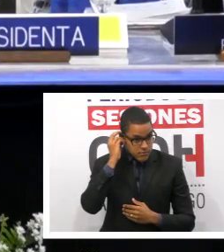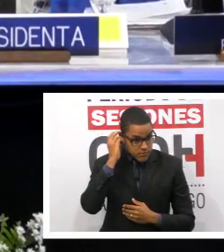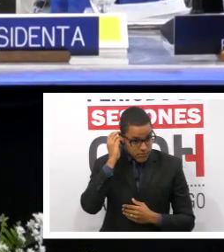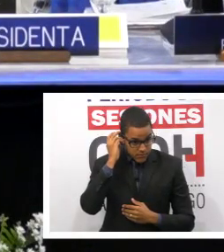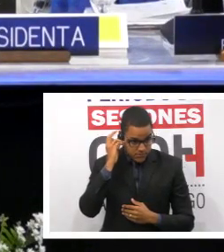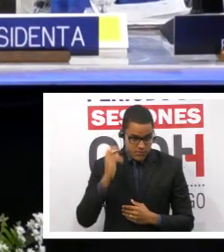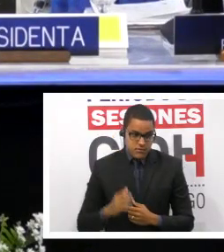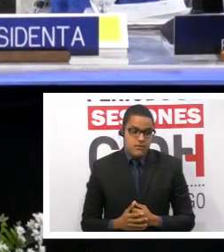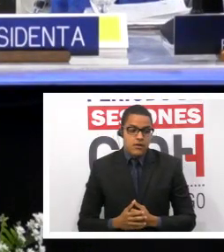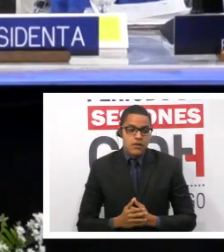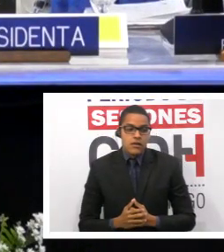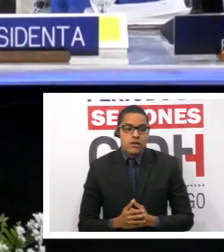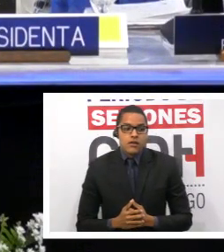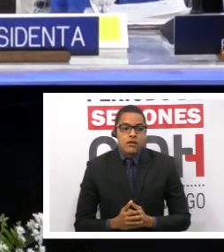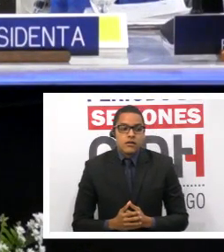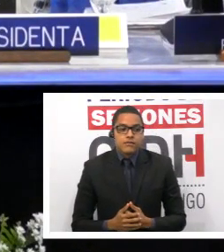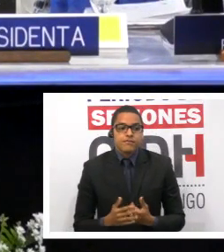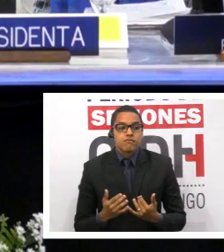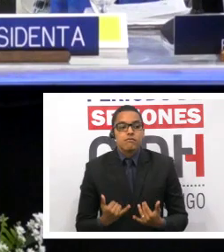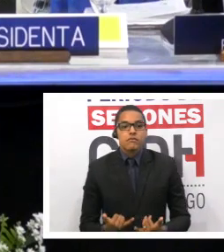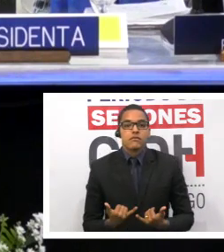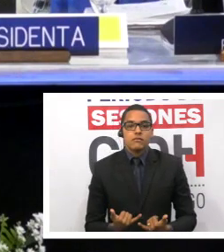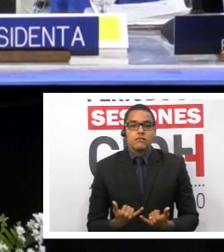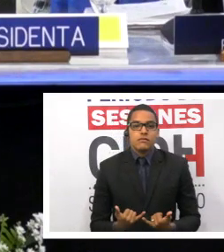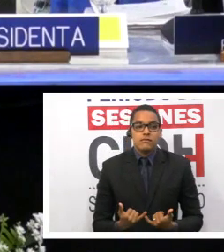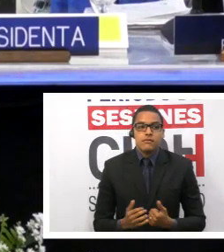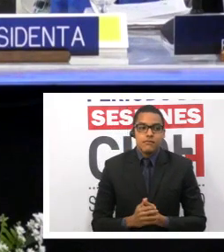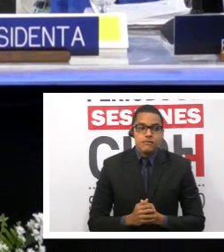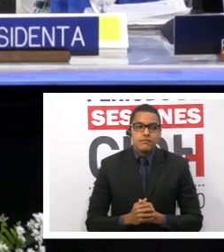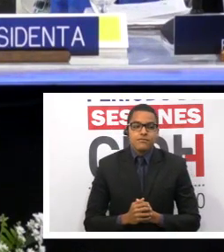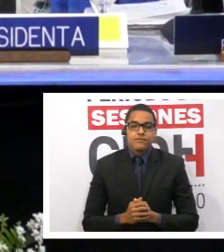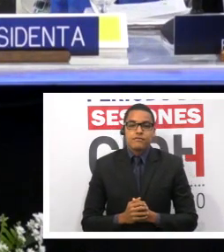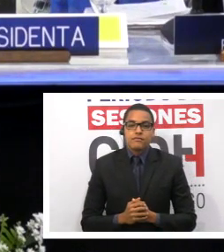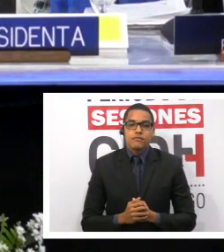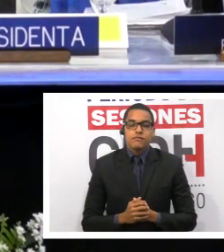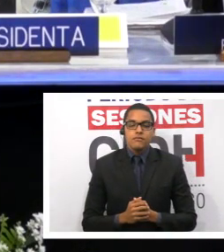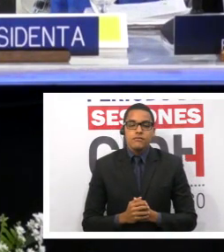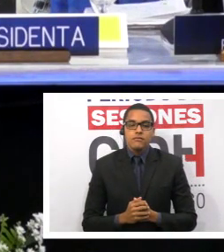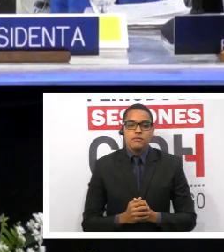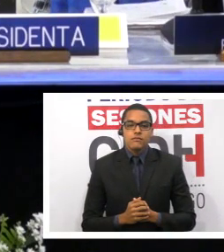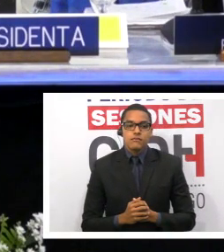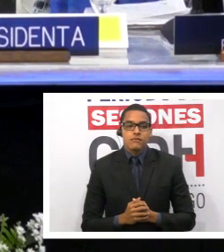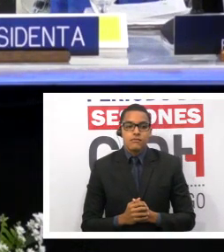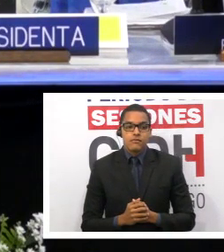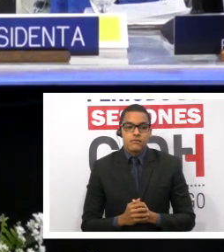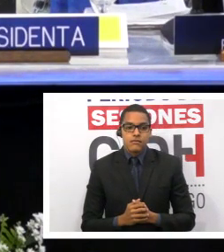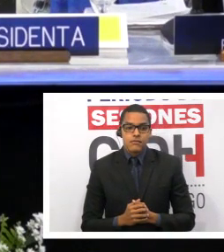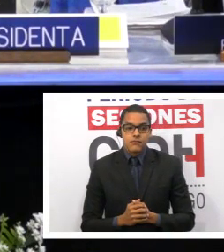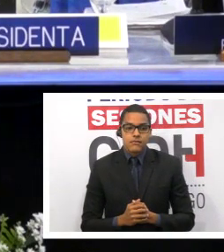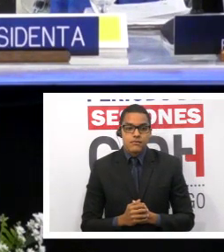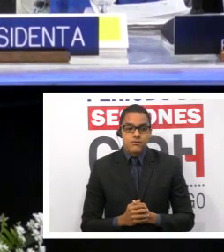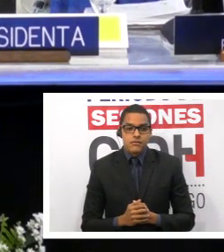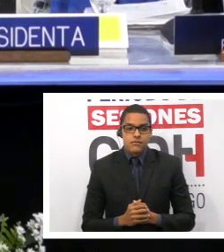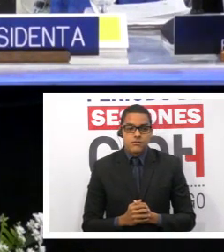y esto me comentáis el aire el atlas de administración sólida